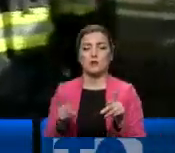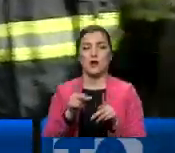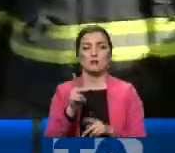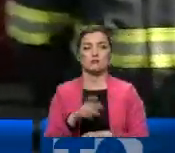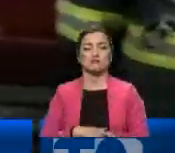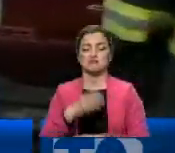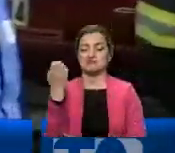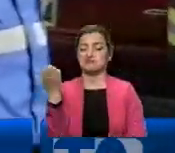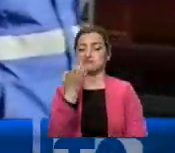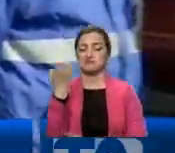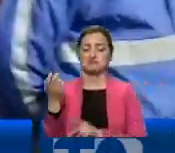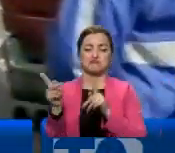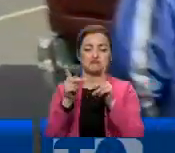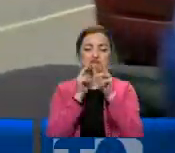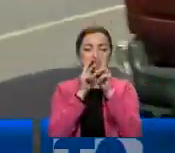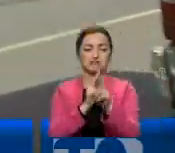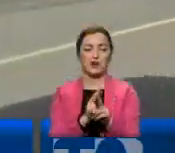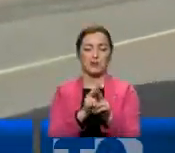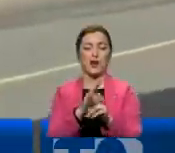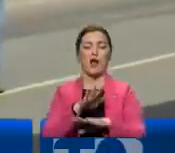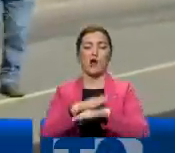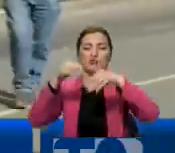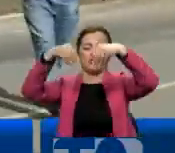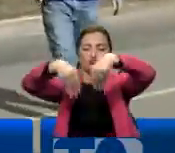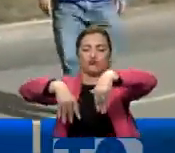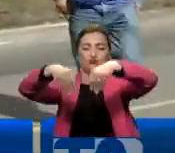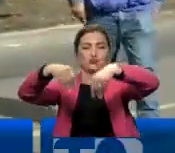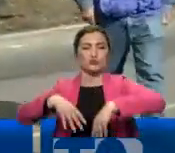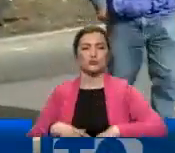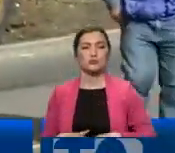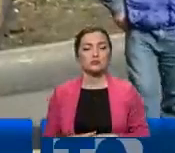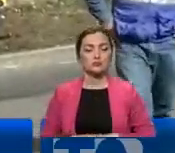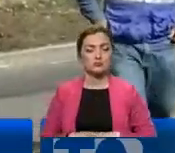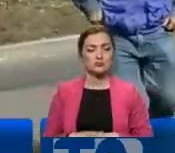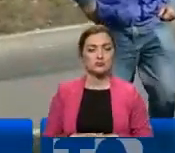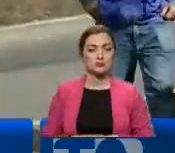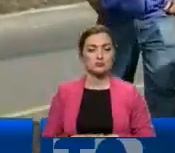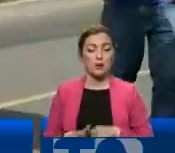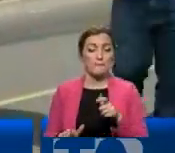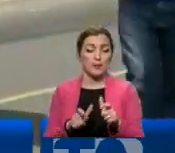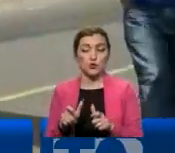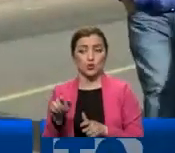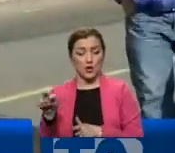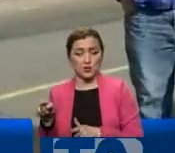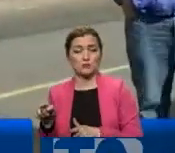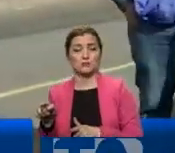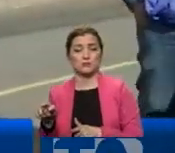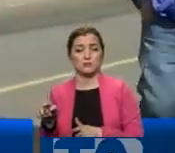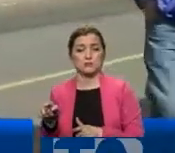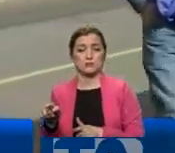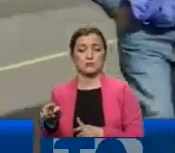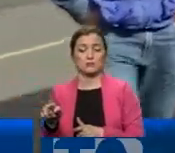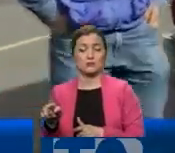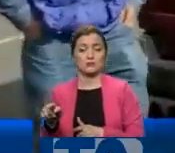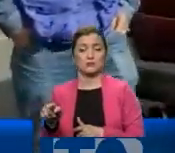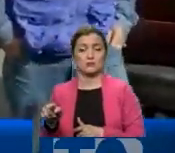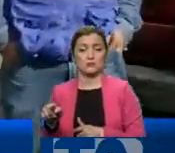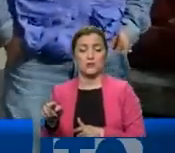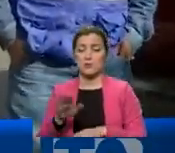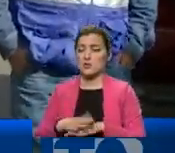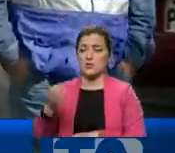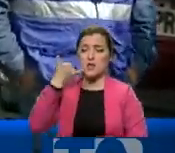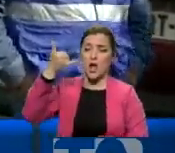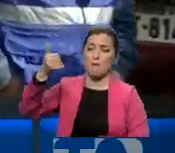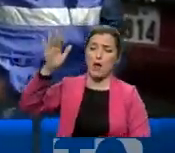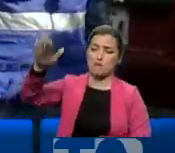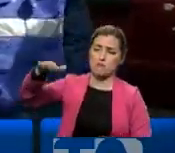emergencias para época lluviosa. Es así que el momento en que la población activa o hace un llamado